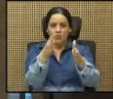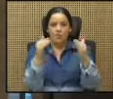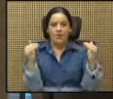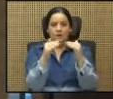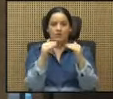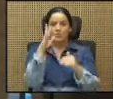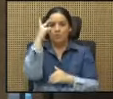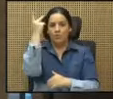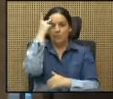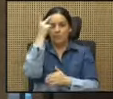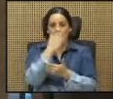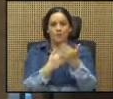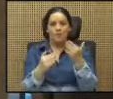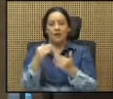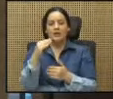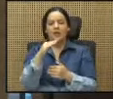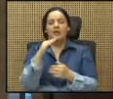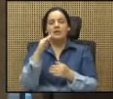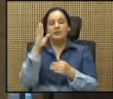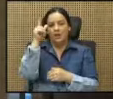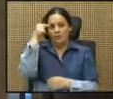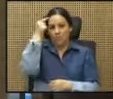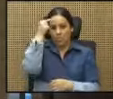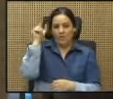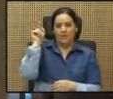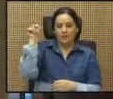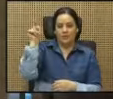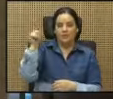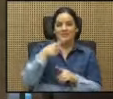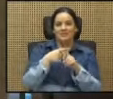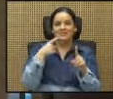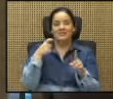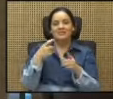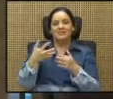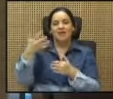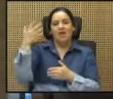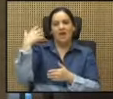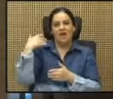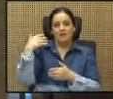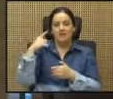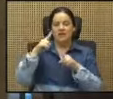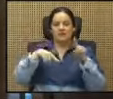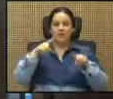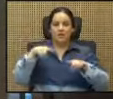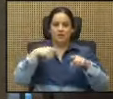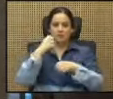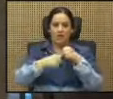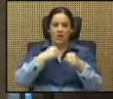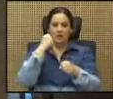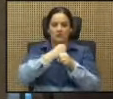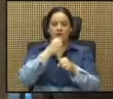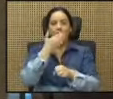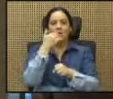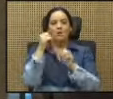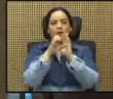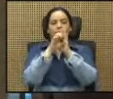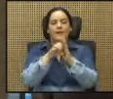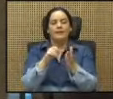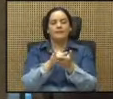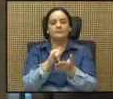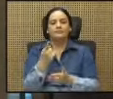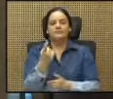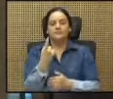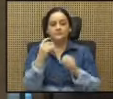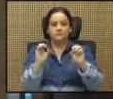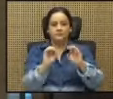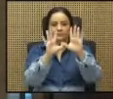político por parte del Poder Ejecutivo desde hace ya varios años. El mejor ejemplo de esta falta de